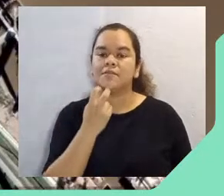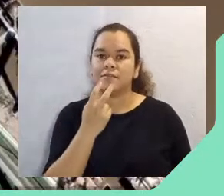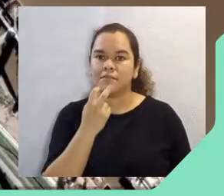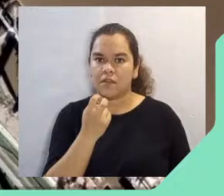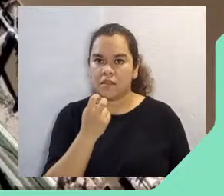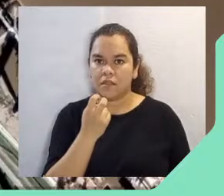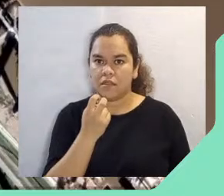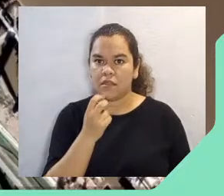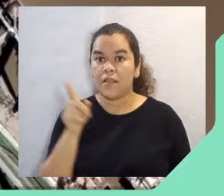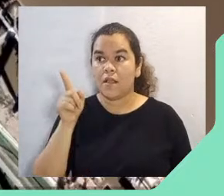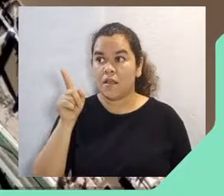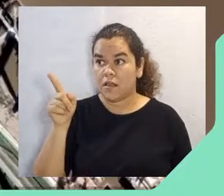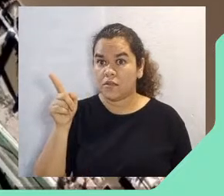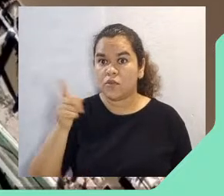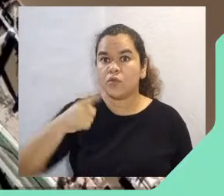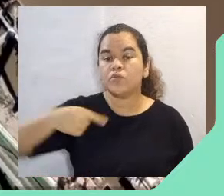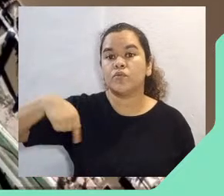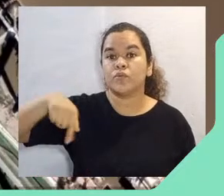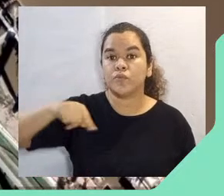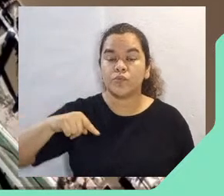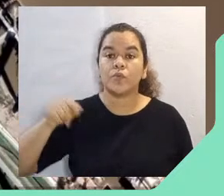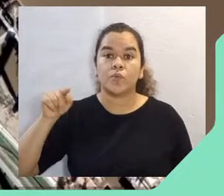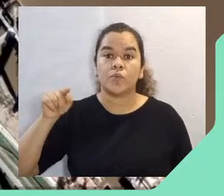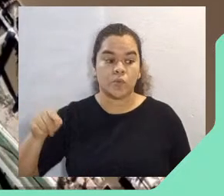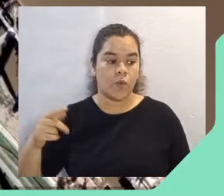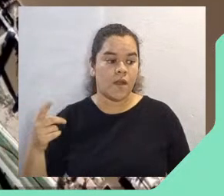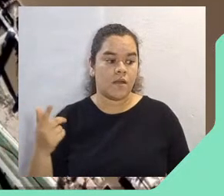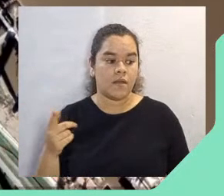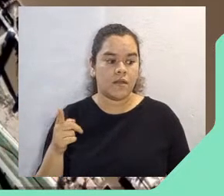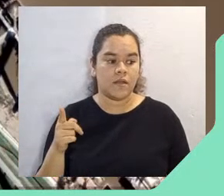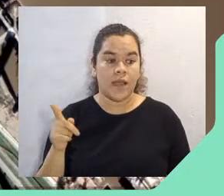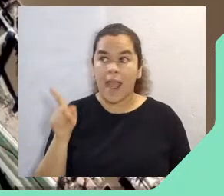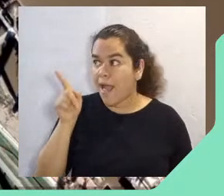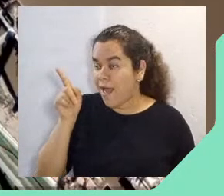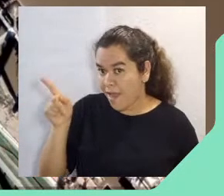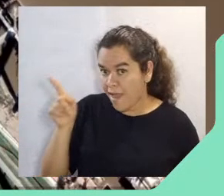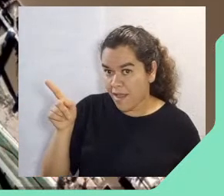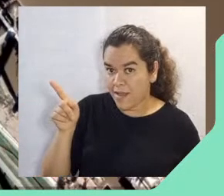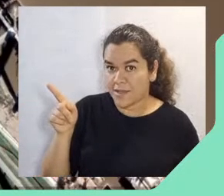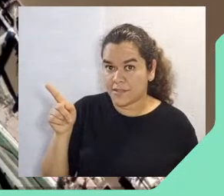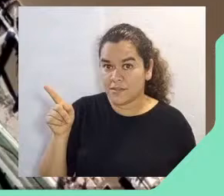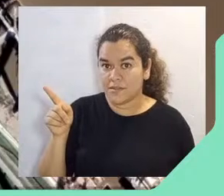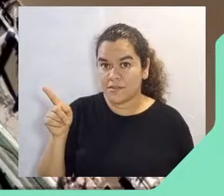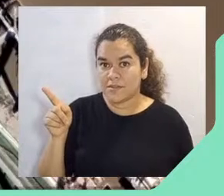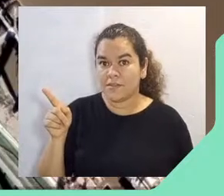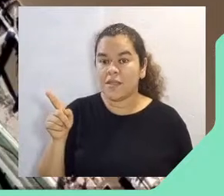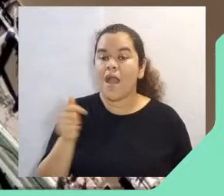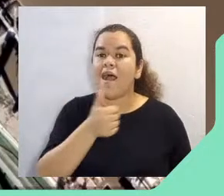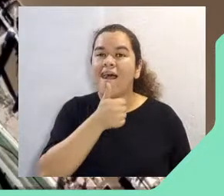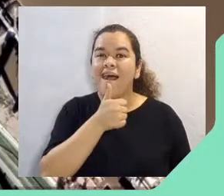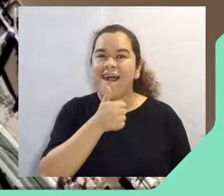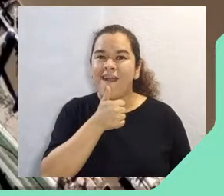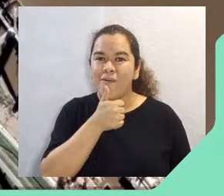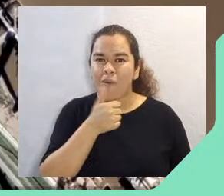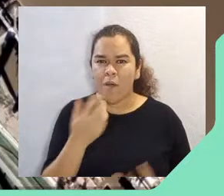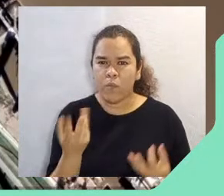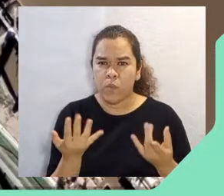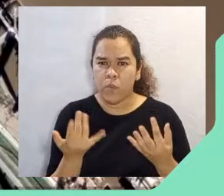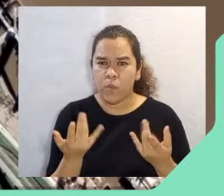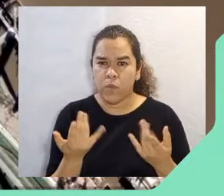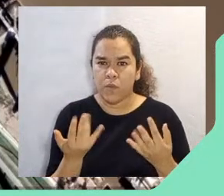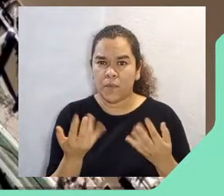combustible que luego vamos a quemar en mi central eléctrica para calentar agua hasta llevarla al punto del vapor.